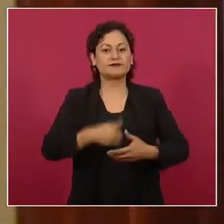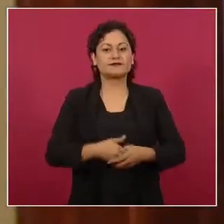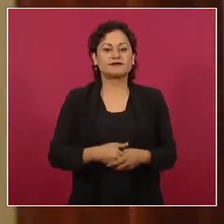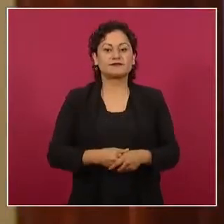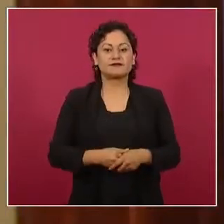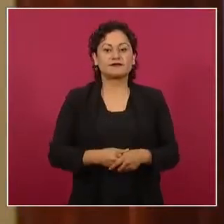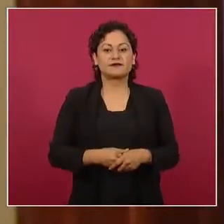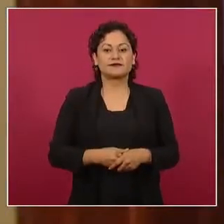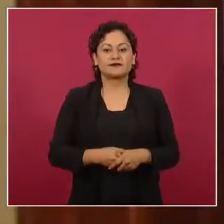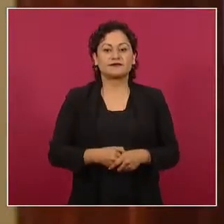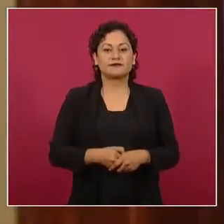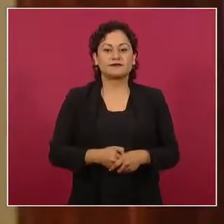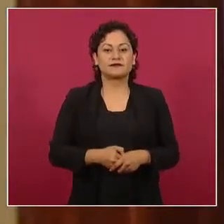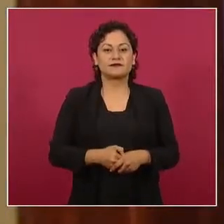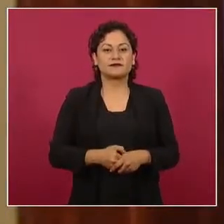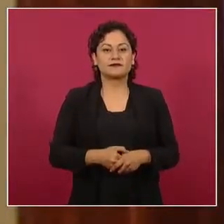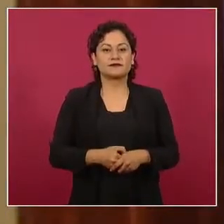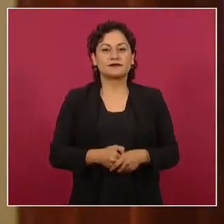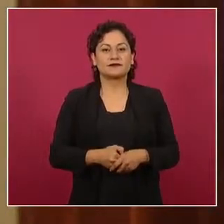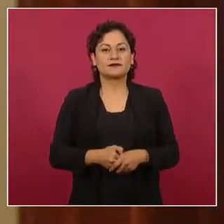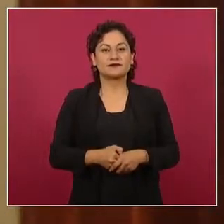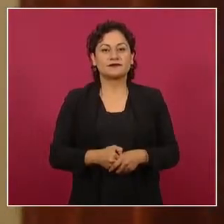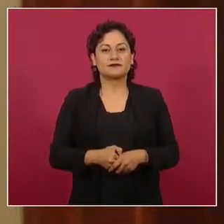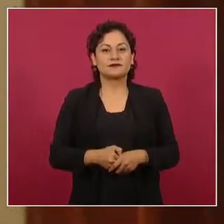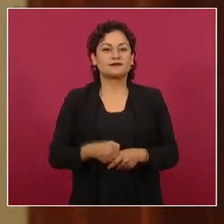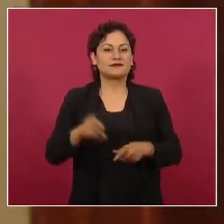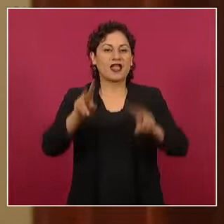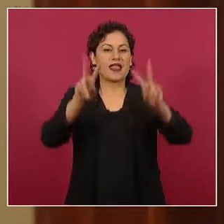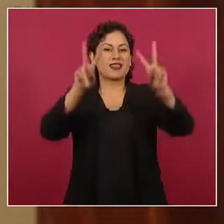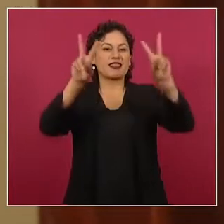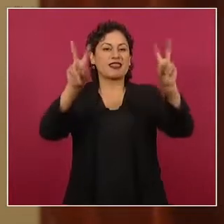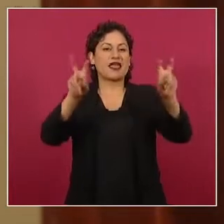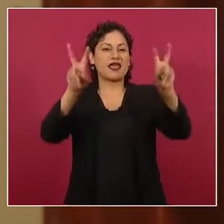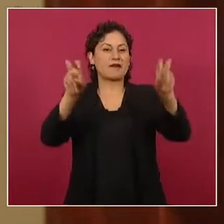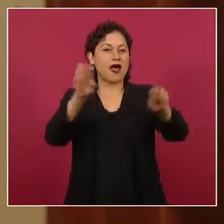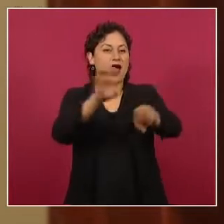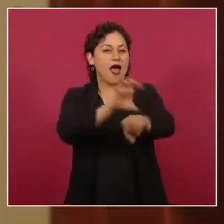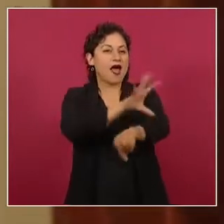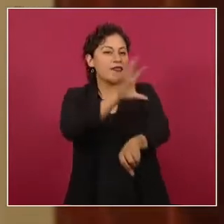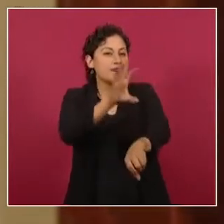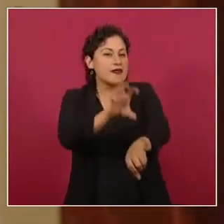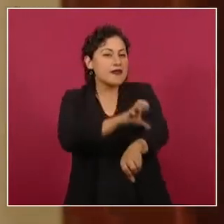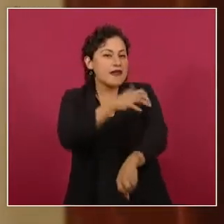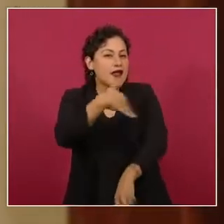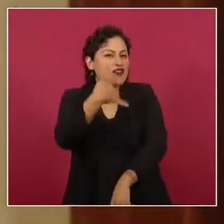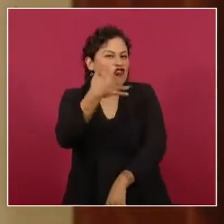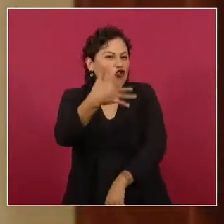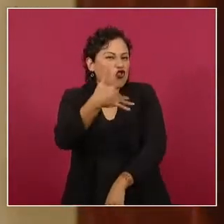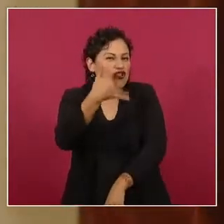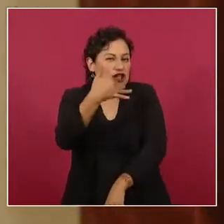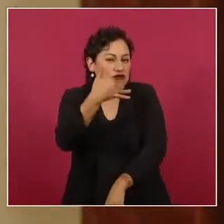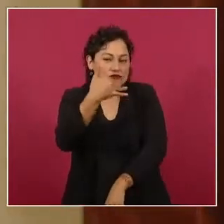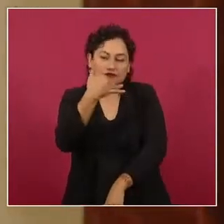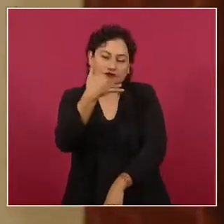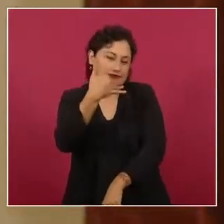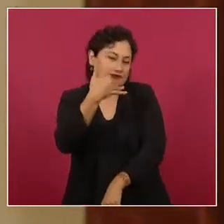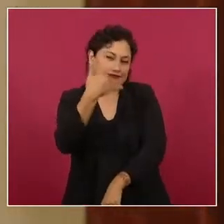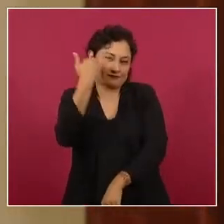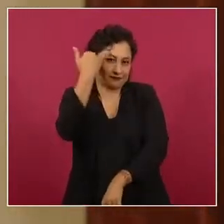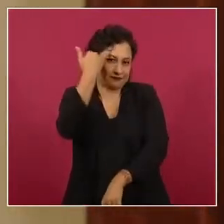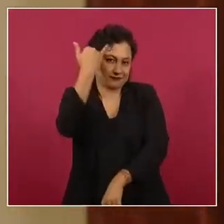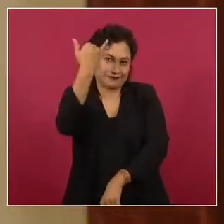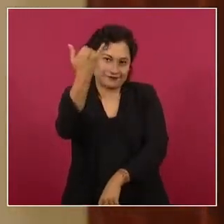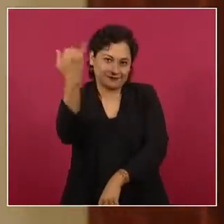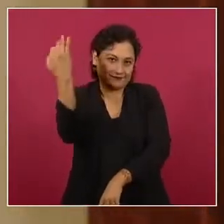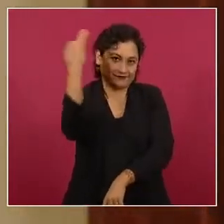eso de las energías sucias. No, al contrario, hablaba yo